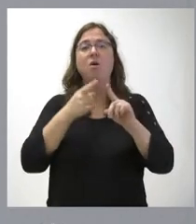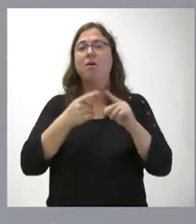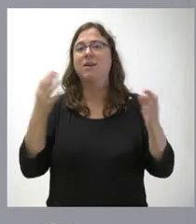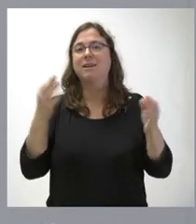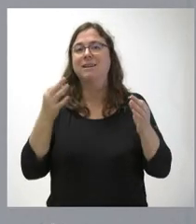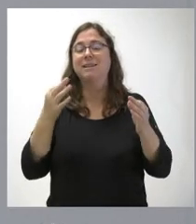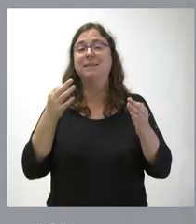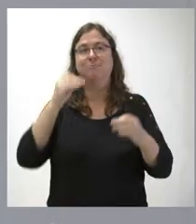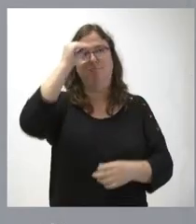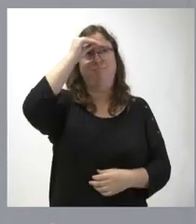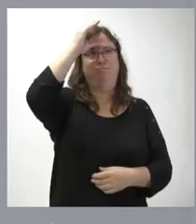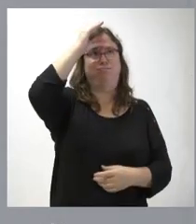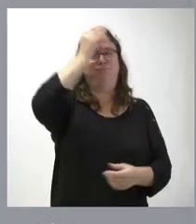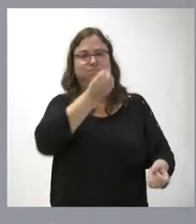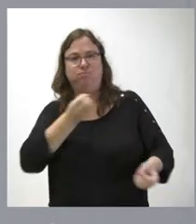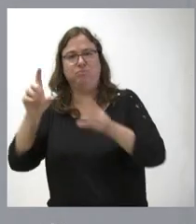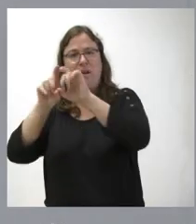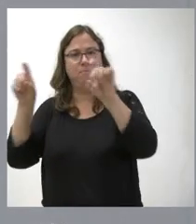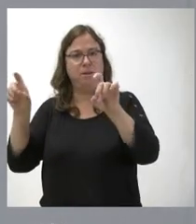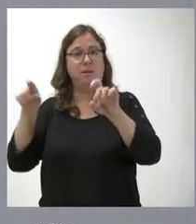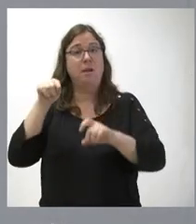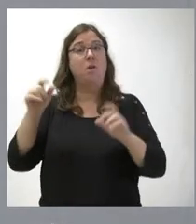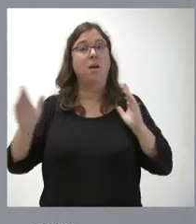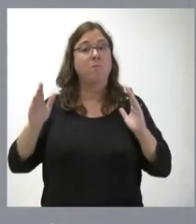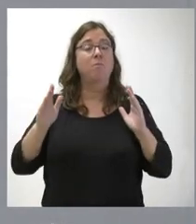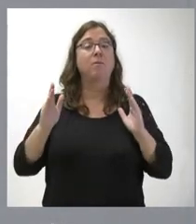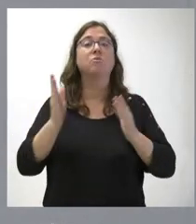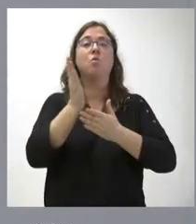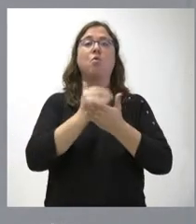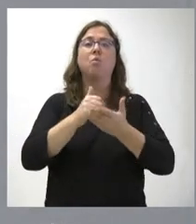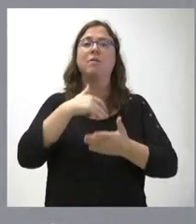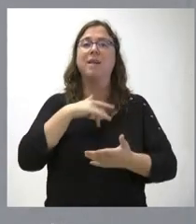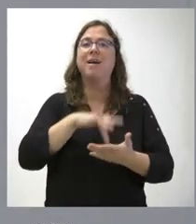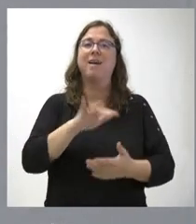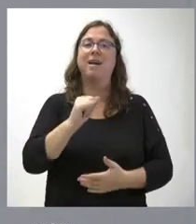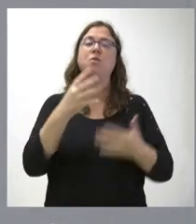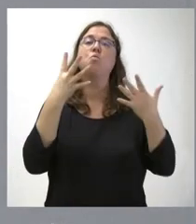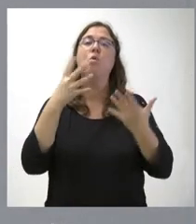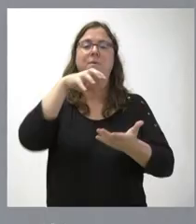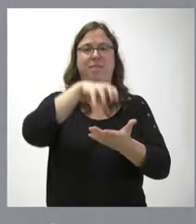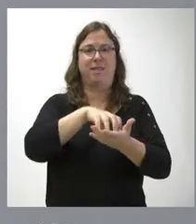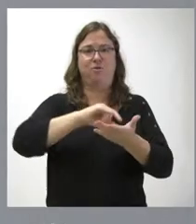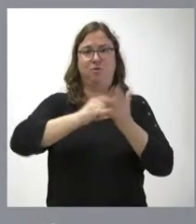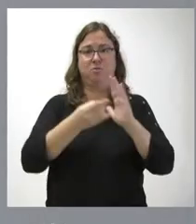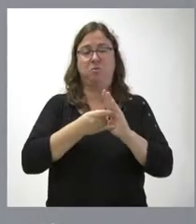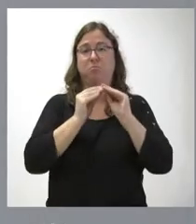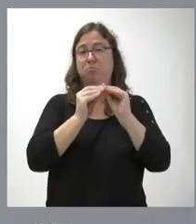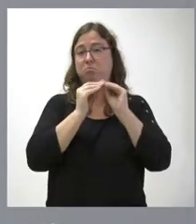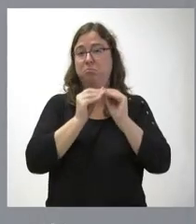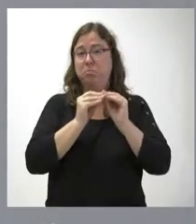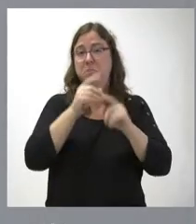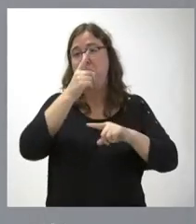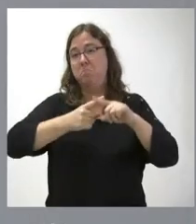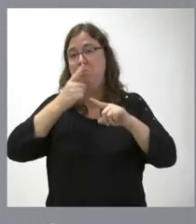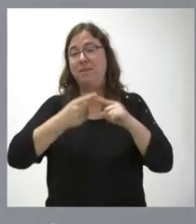transf del conocimiento a las empresas en este momento la comunidad cuenta con nu centros tecnológicos que desarrollan un promedio de 650